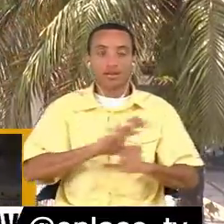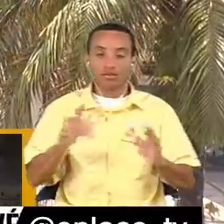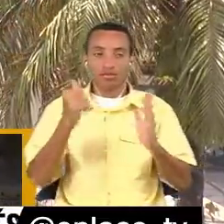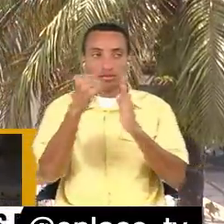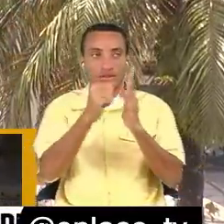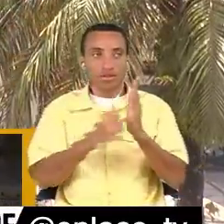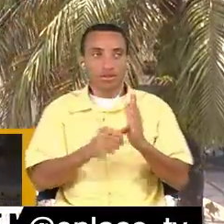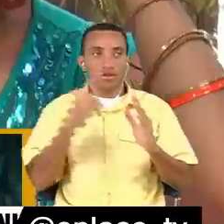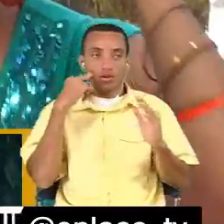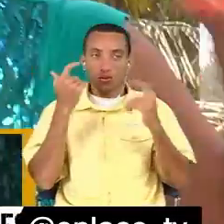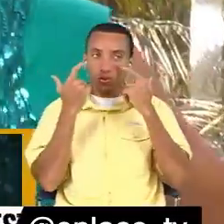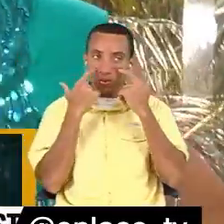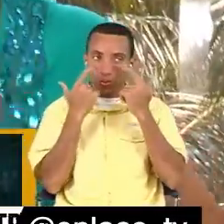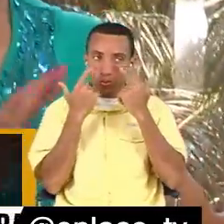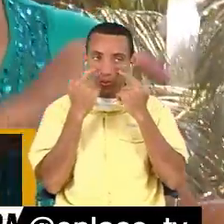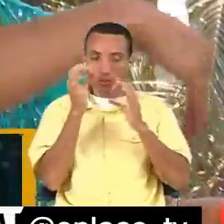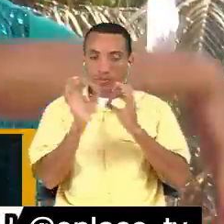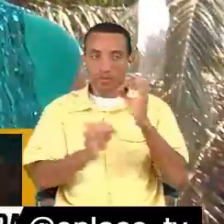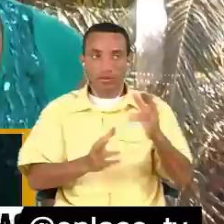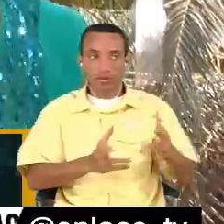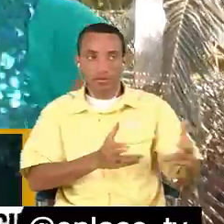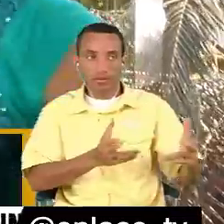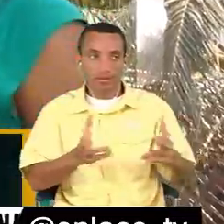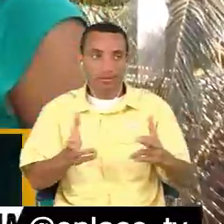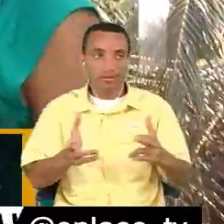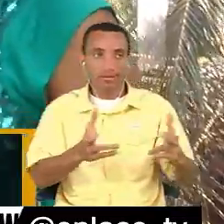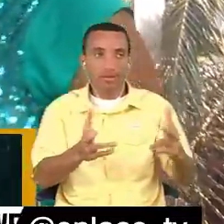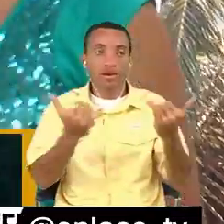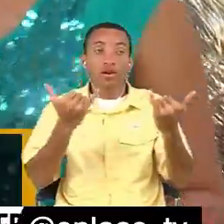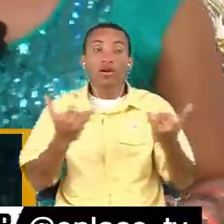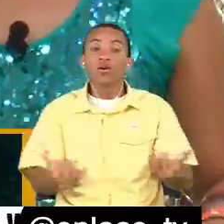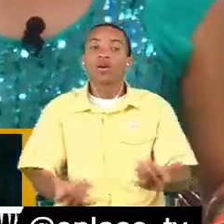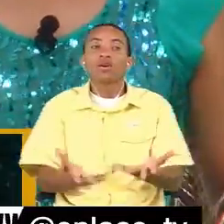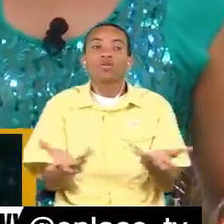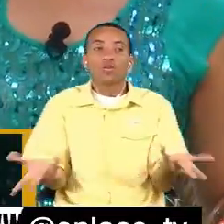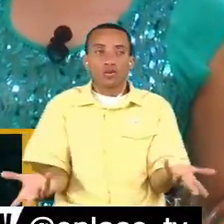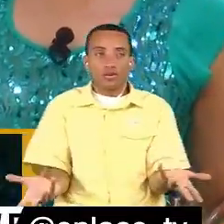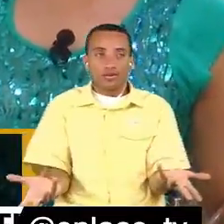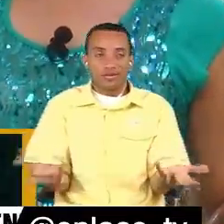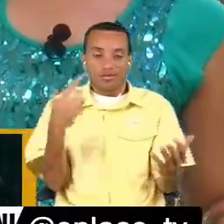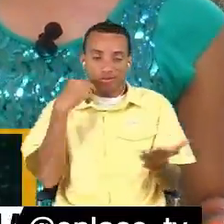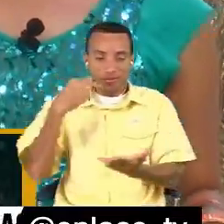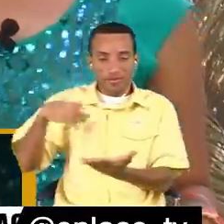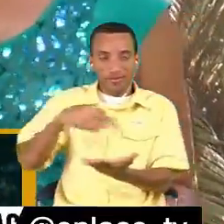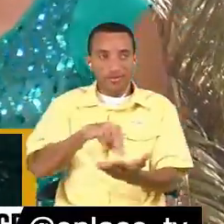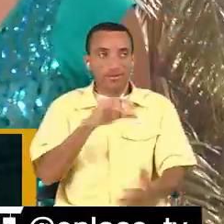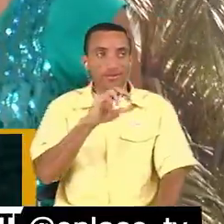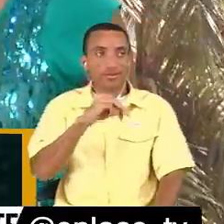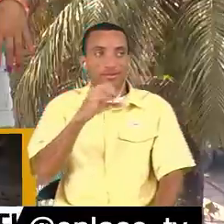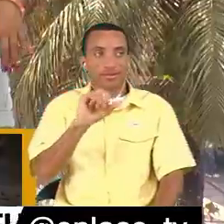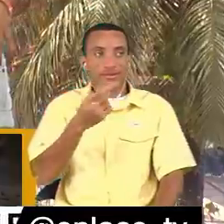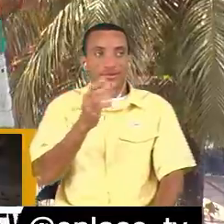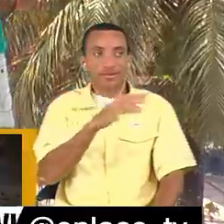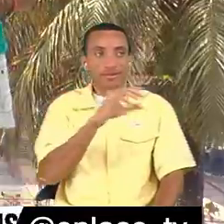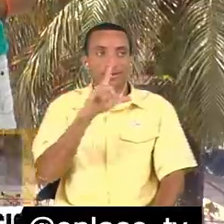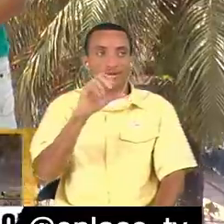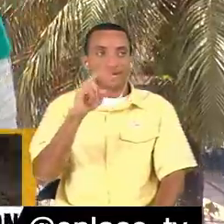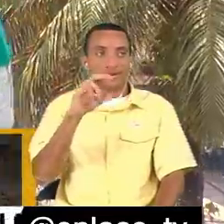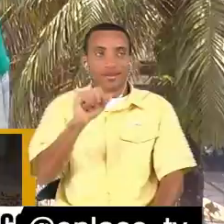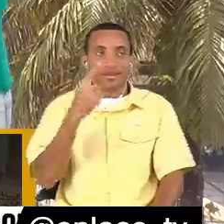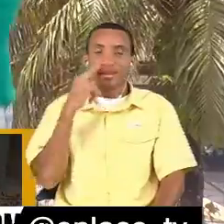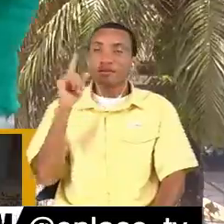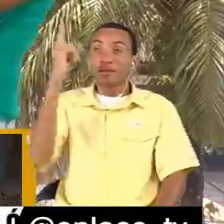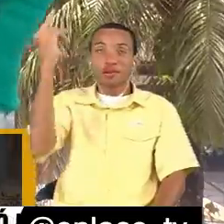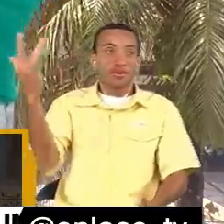programa, Cuidadito con el Río. Y ahora estamos en el reality show bailando con Magda y Lena. Y tenemos a nuestro primer participante. Un